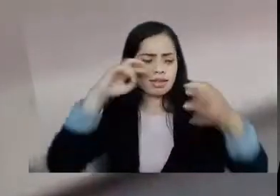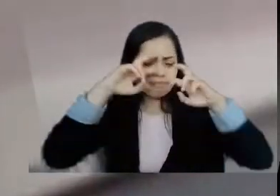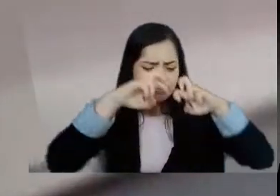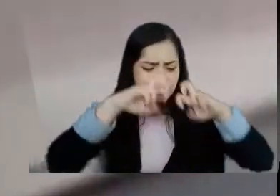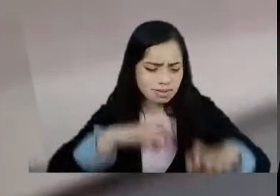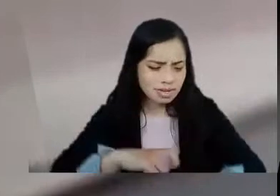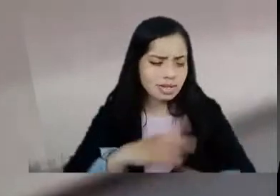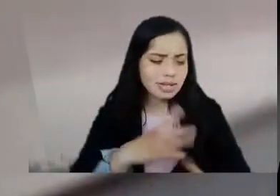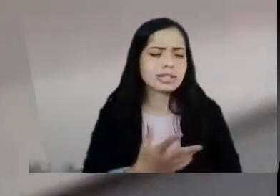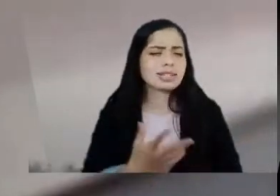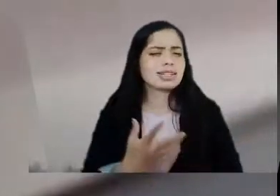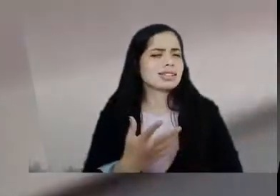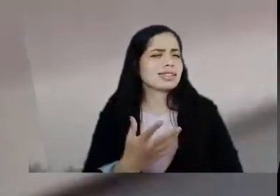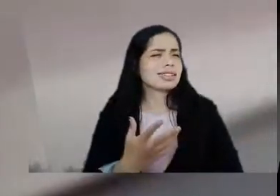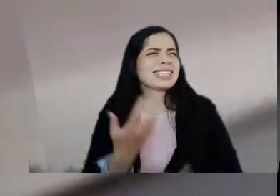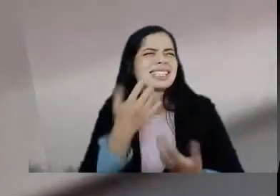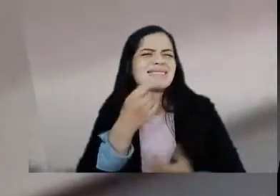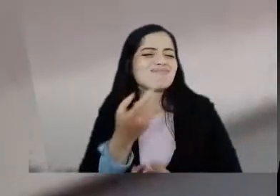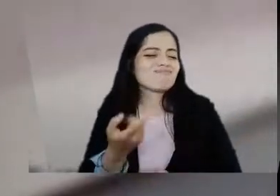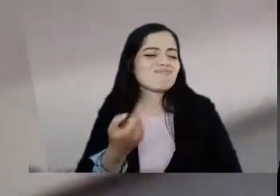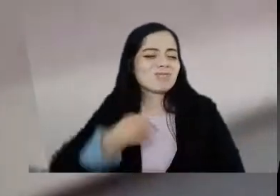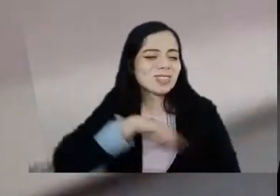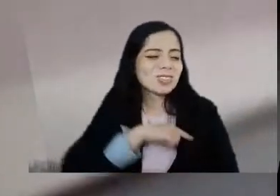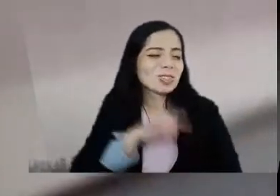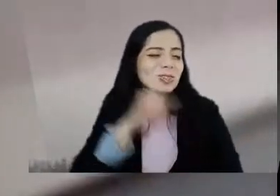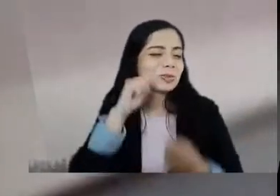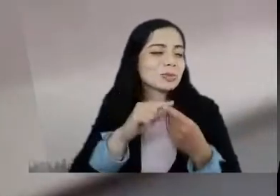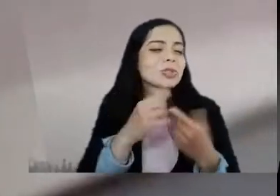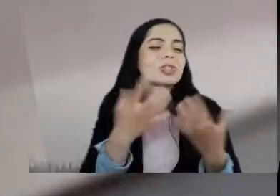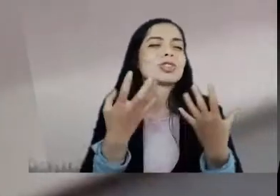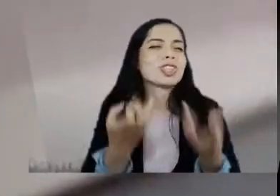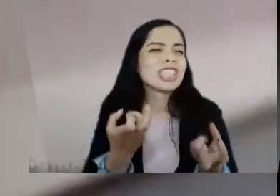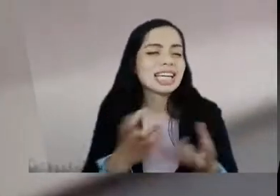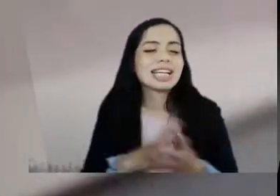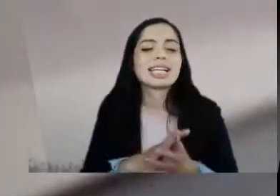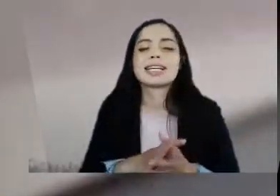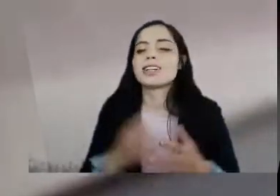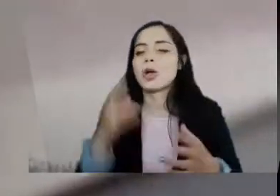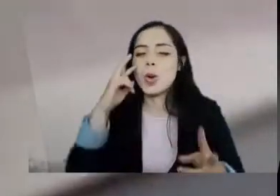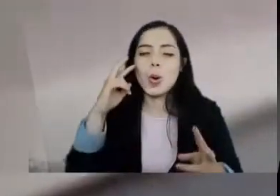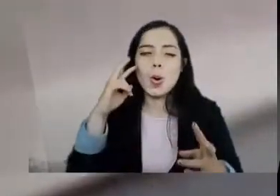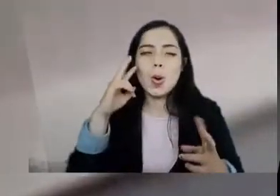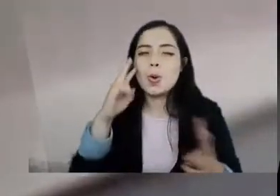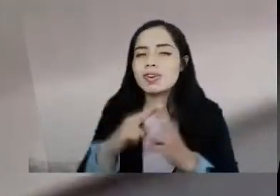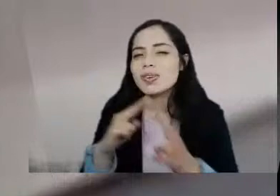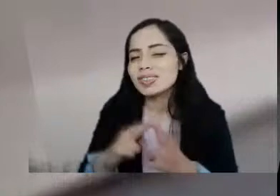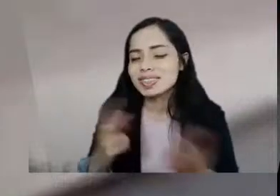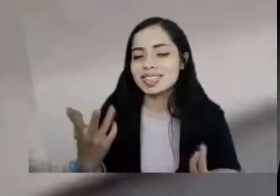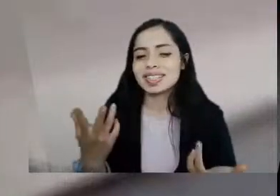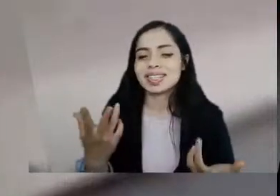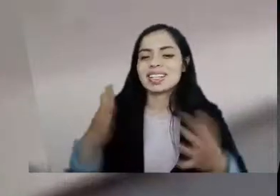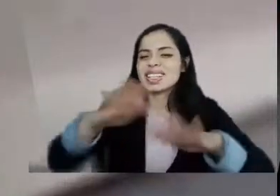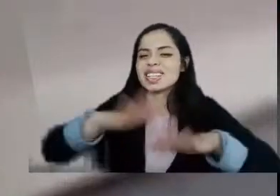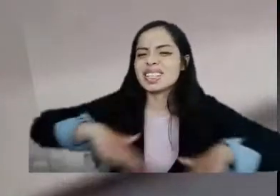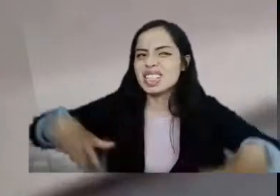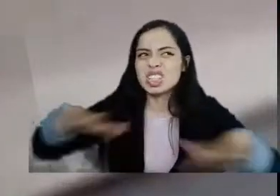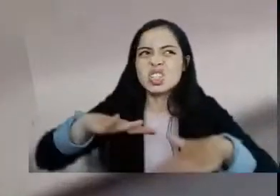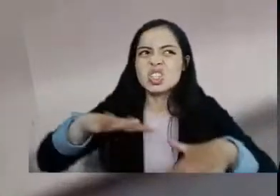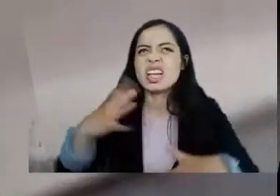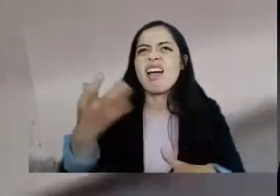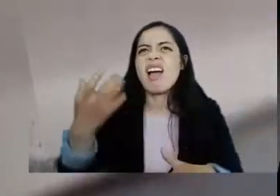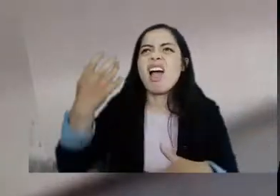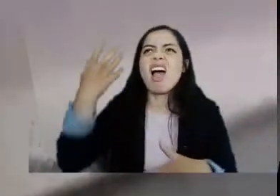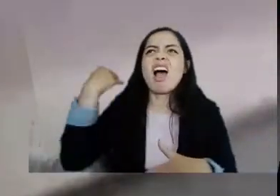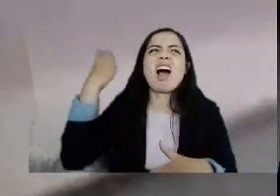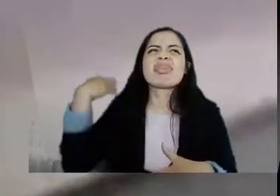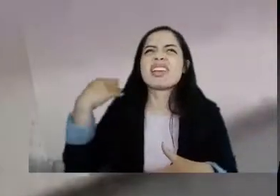una curiosidad por conocer las tierras incógnitas, los sitios inexplorados. Queremos estudiar cada metro cuadrado de este país en